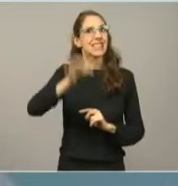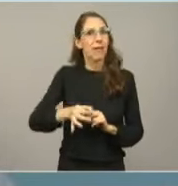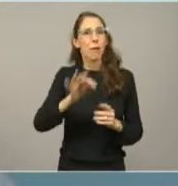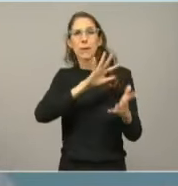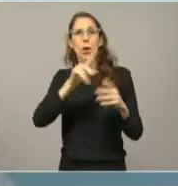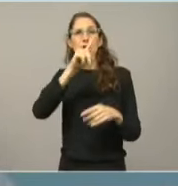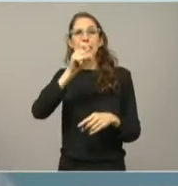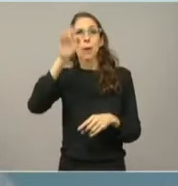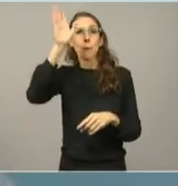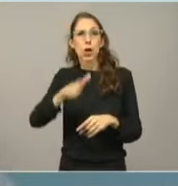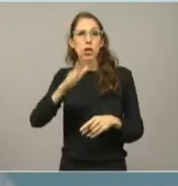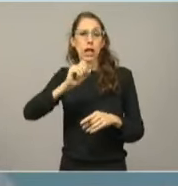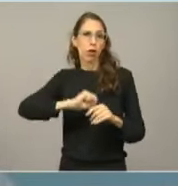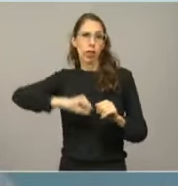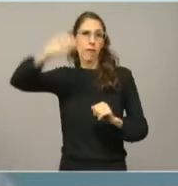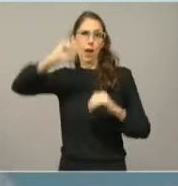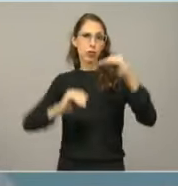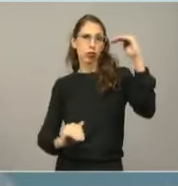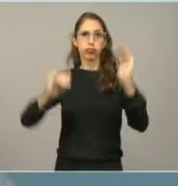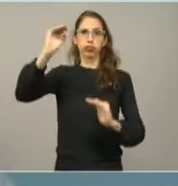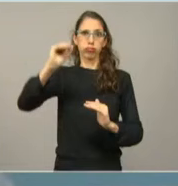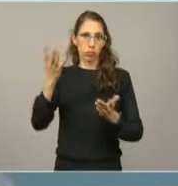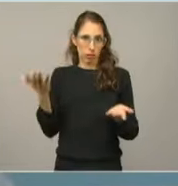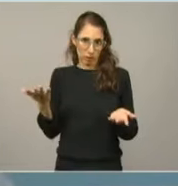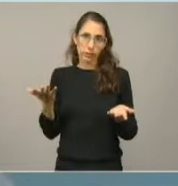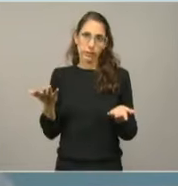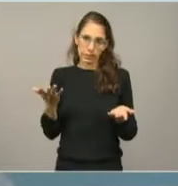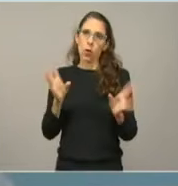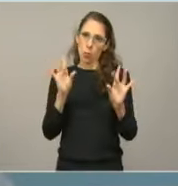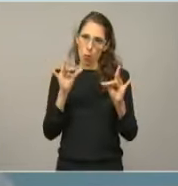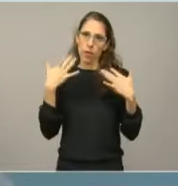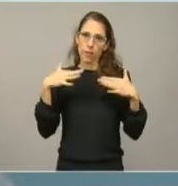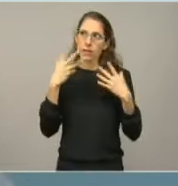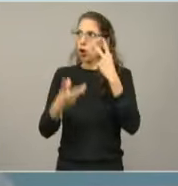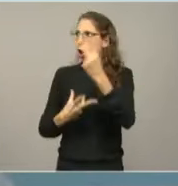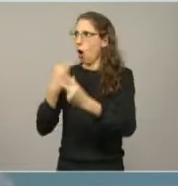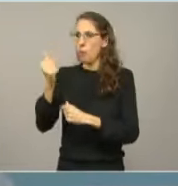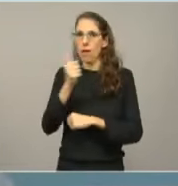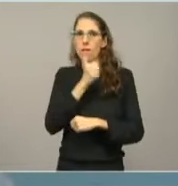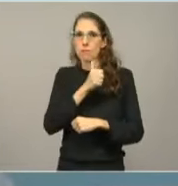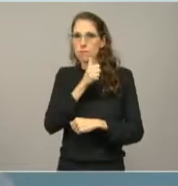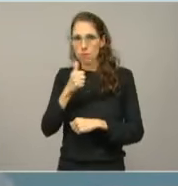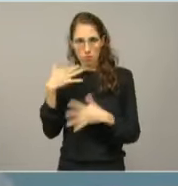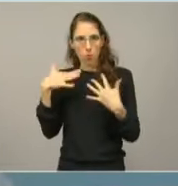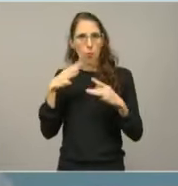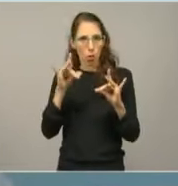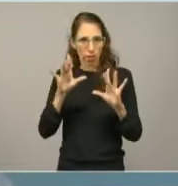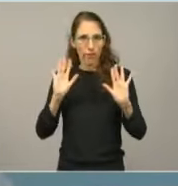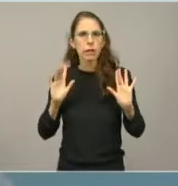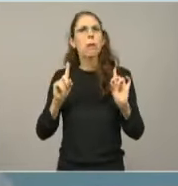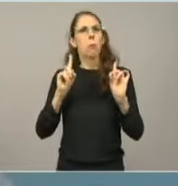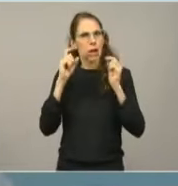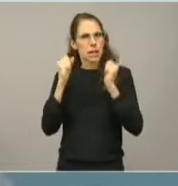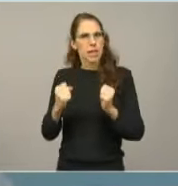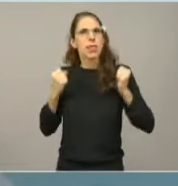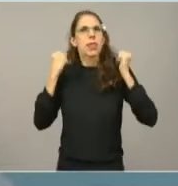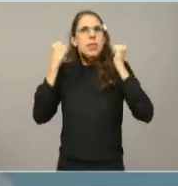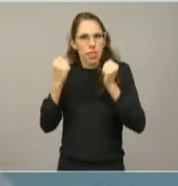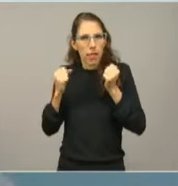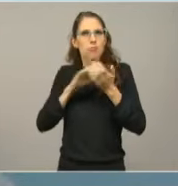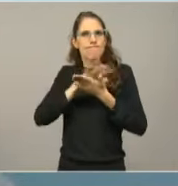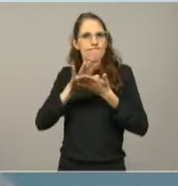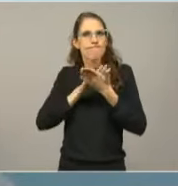general Eh Así que es una una enorme dificultad que con con mucho trabajo estamos logrando como